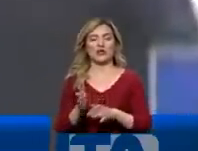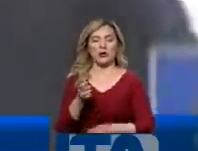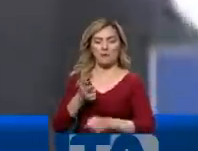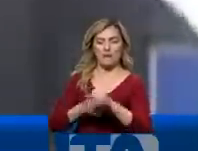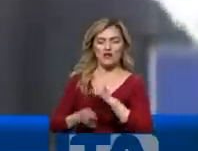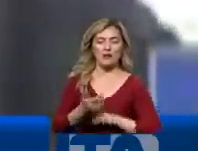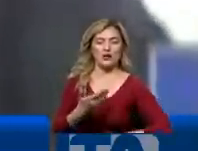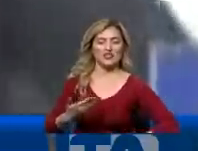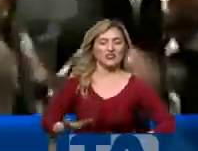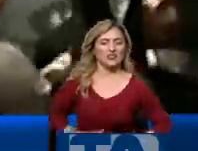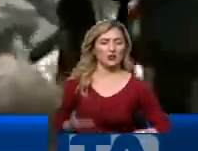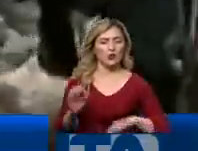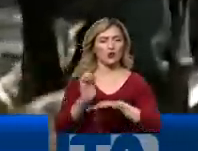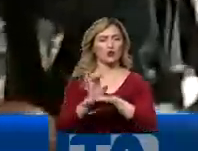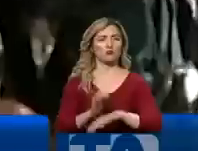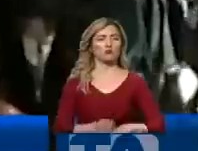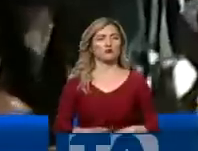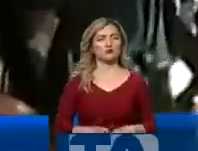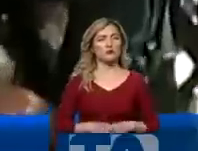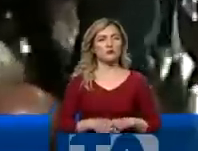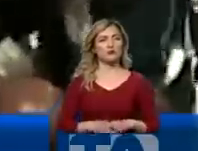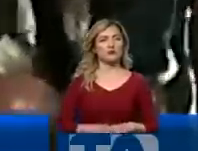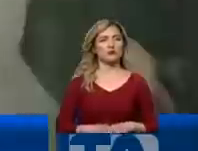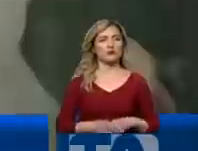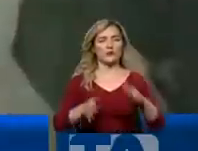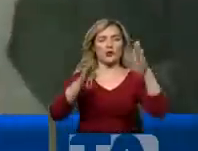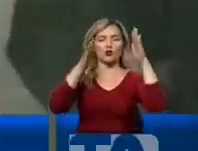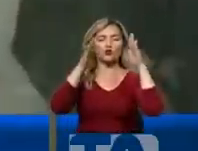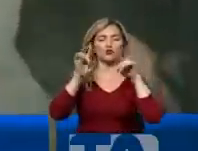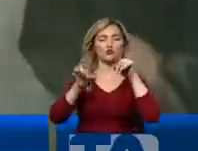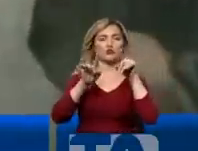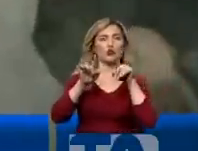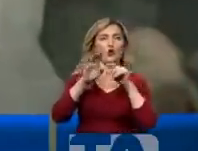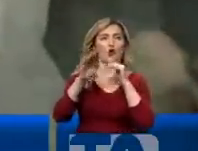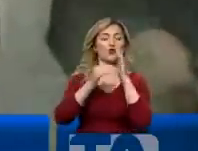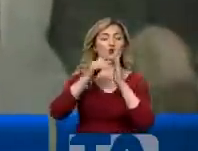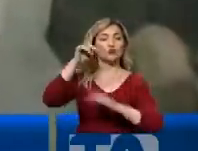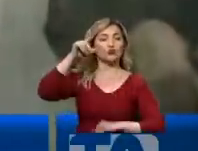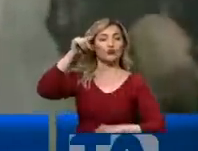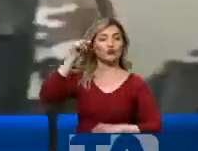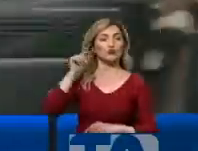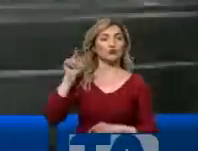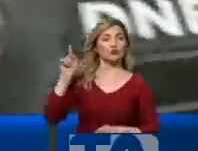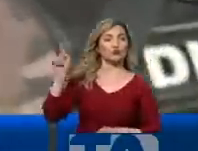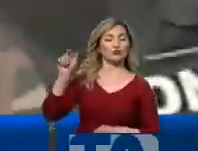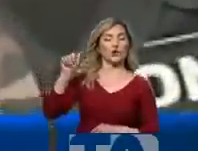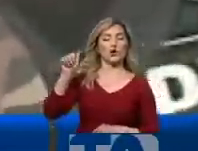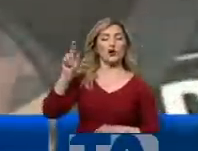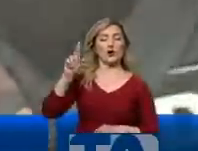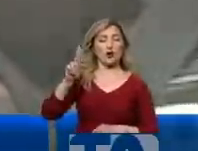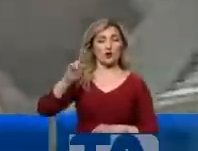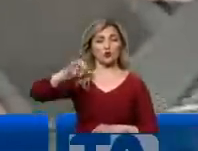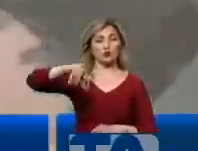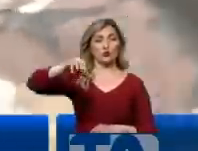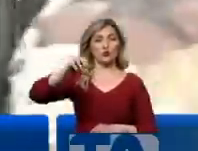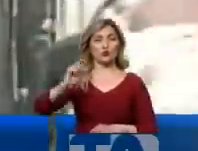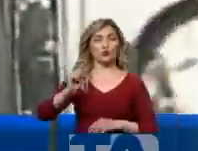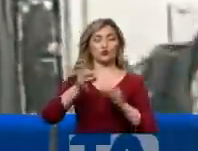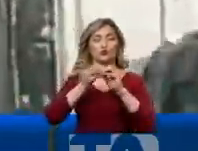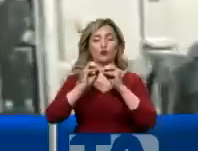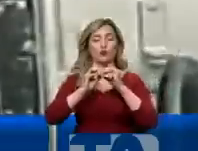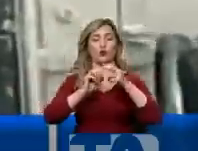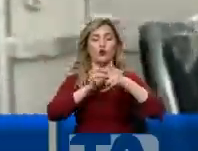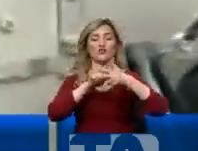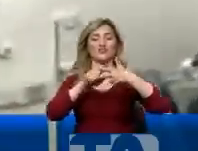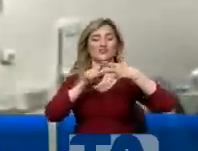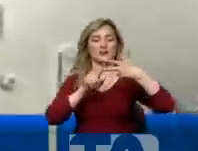al presidente de la República. Se puso especial atención en los visibles opositores al gobierno como Fidel Araujo, militante de Sociedad Patriótica